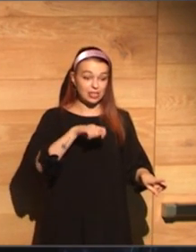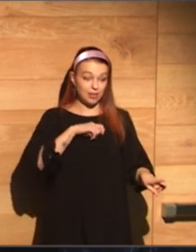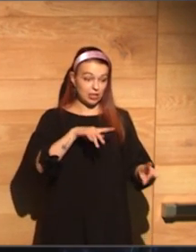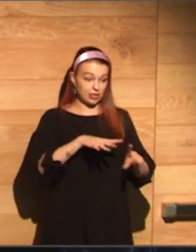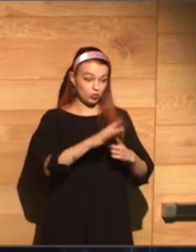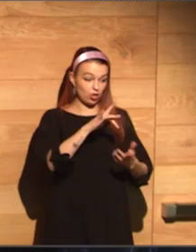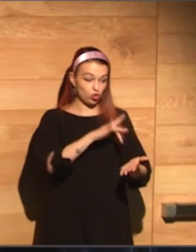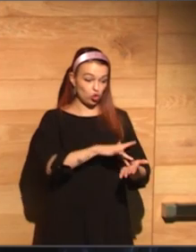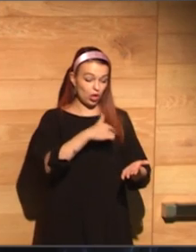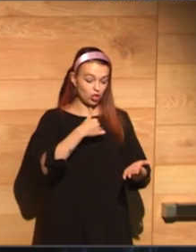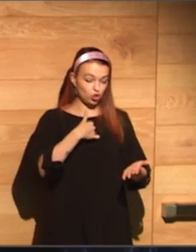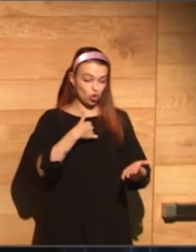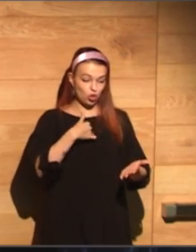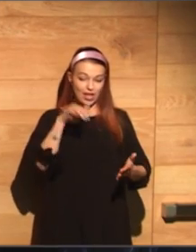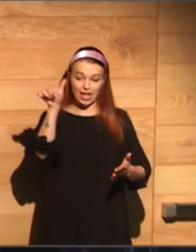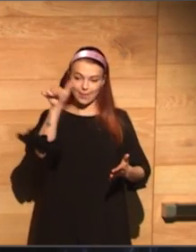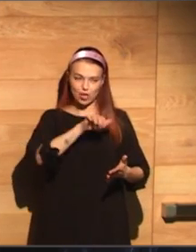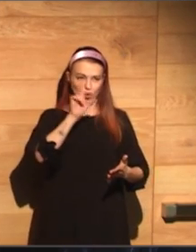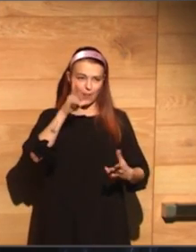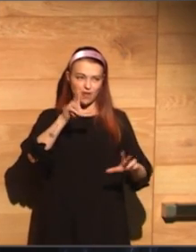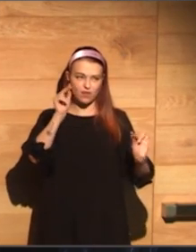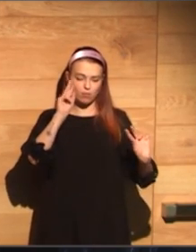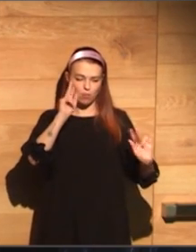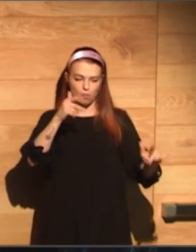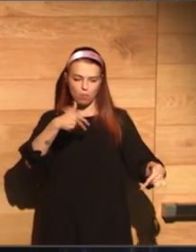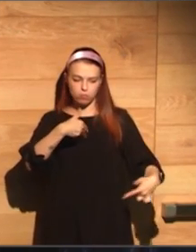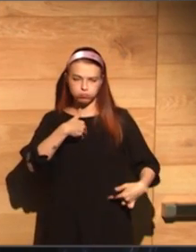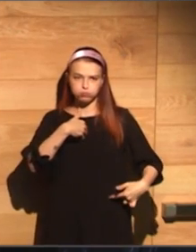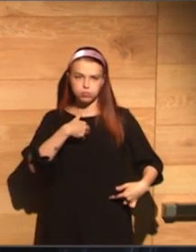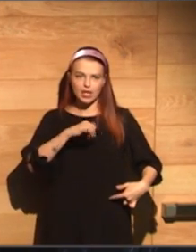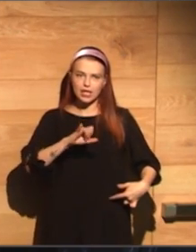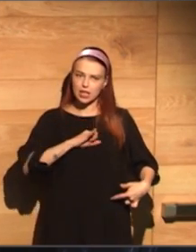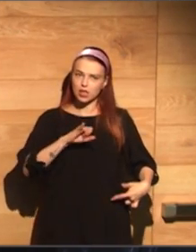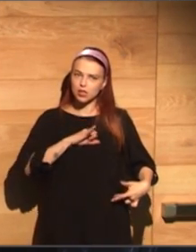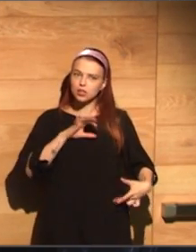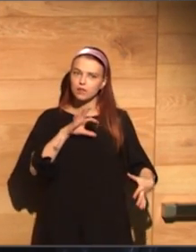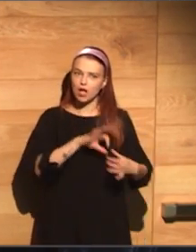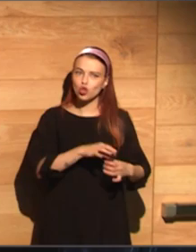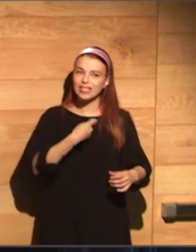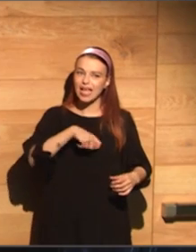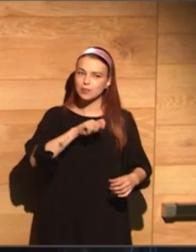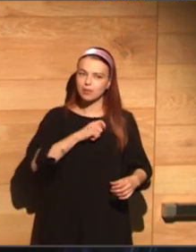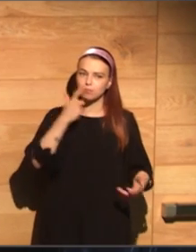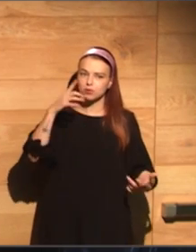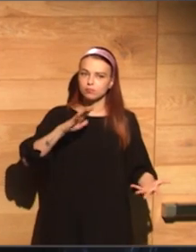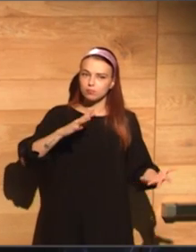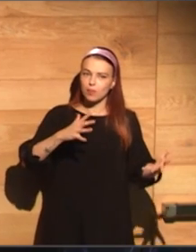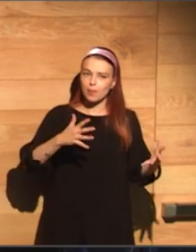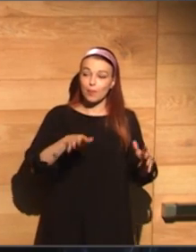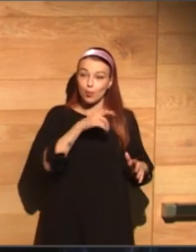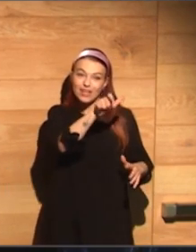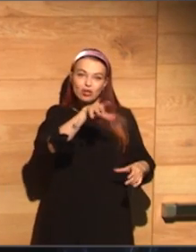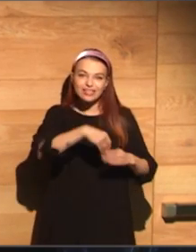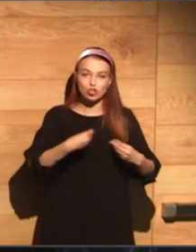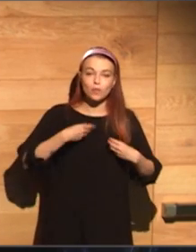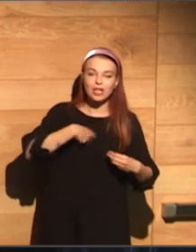según salieran del cine, ¿no? Estaban viendo esa España, esa conversión poco a poco, esos seres ansiados de libertad